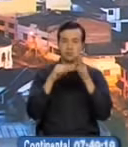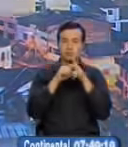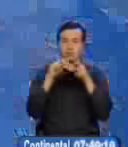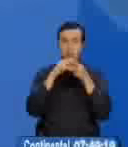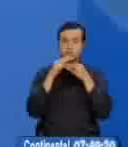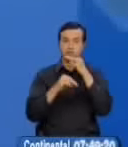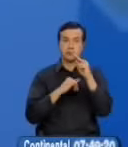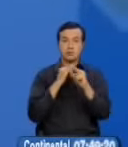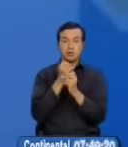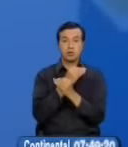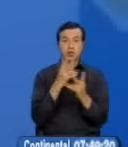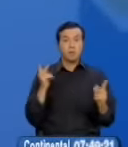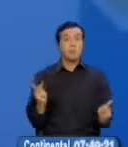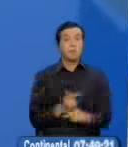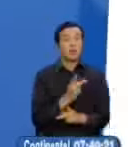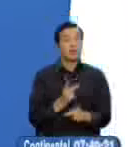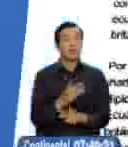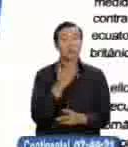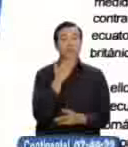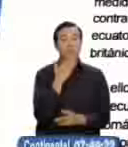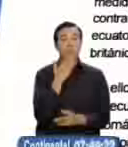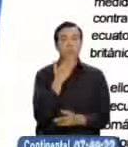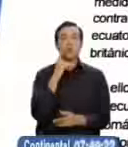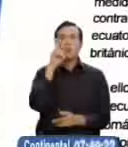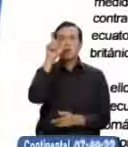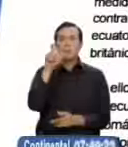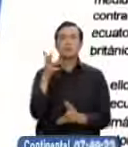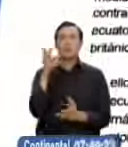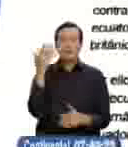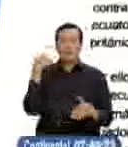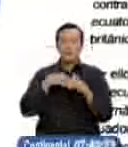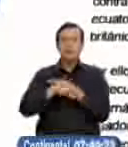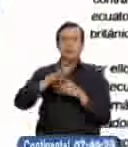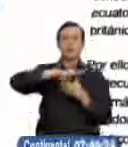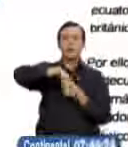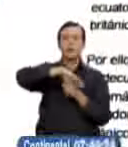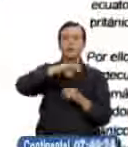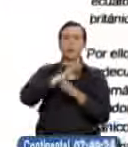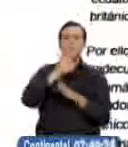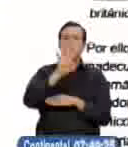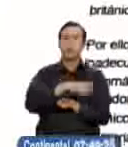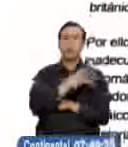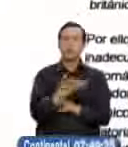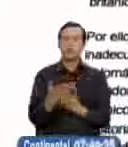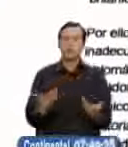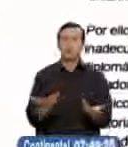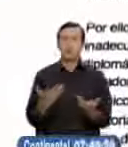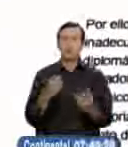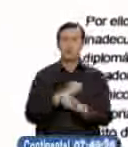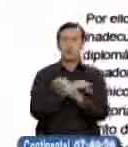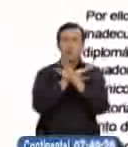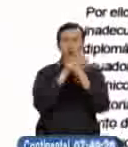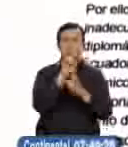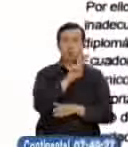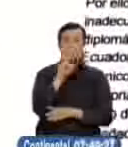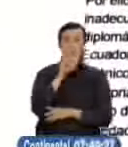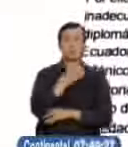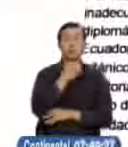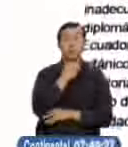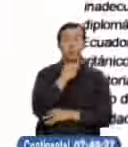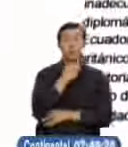como incidente grave el intento de ingreso no autorizado de un individuo a la Embajada de Ecuador en Londres. El hecho ocurrió la madrugada del 22 de